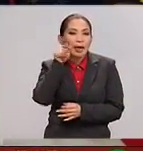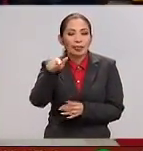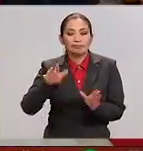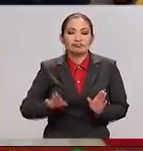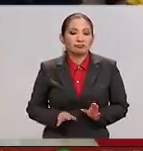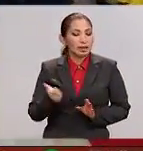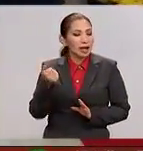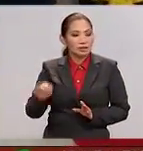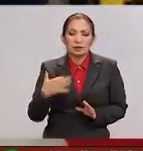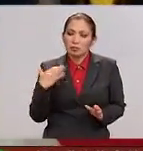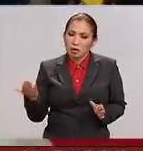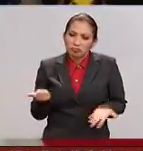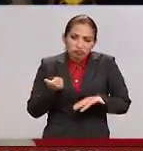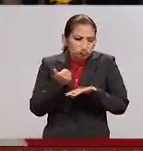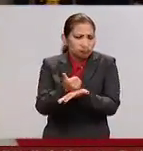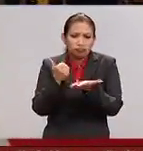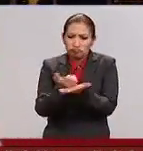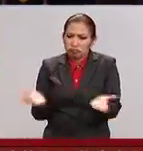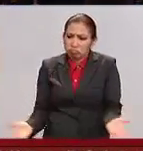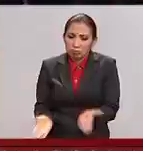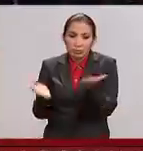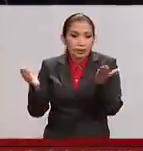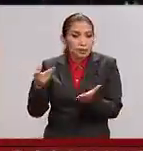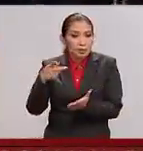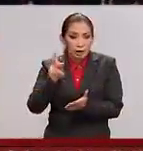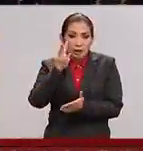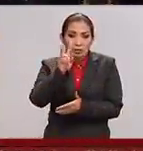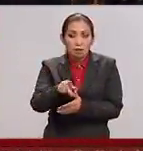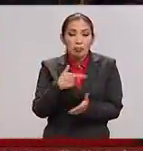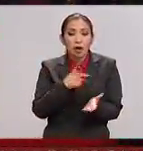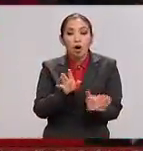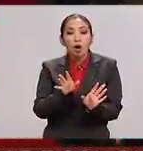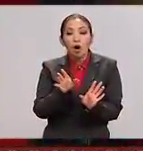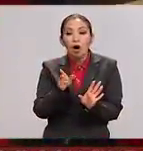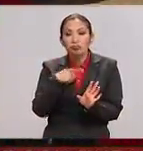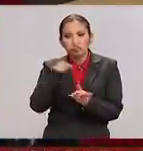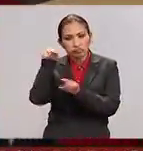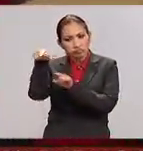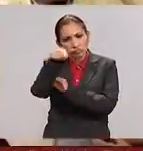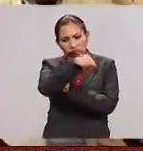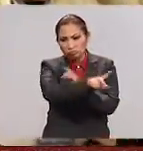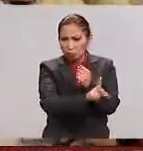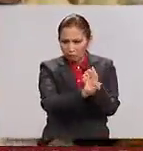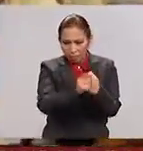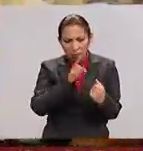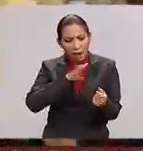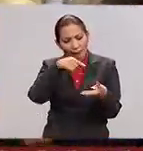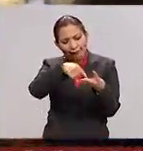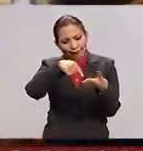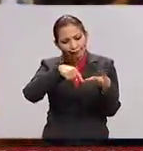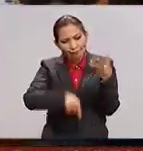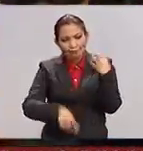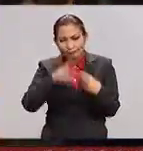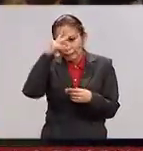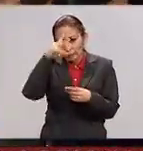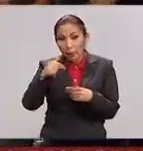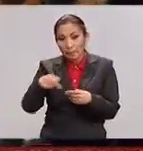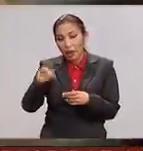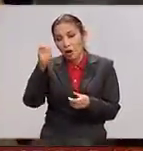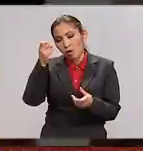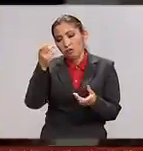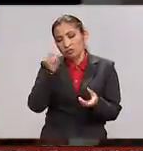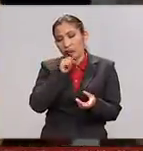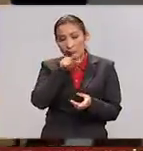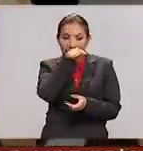característica muy proactiva, sin negar y sin dejar de aludir a estos problemas lacerantes de México, pero también de alguna